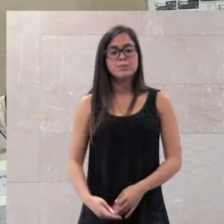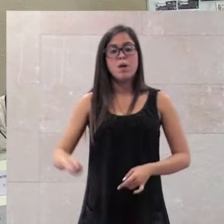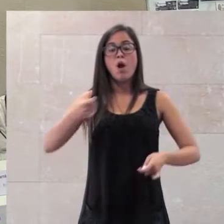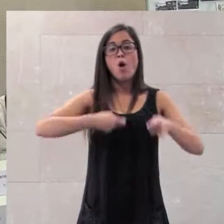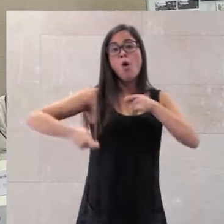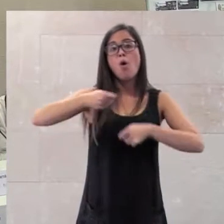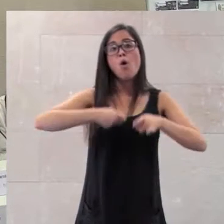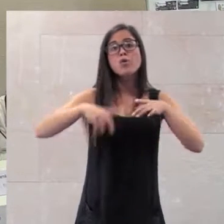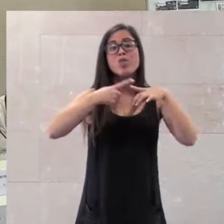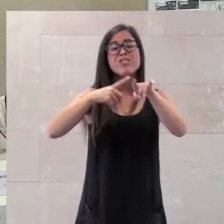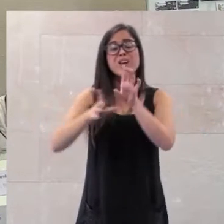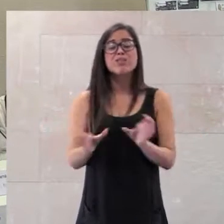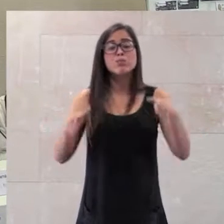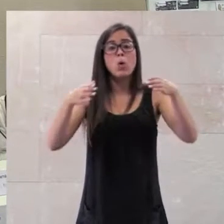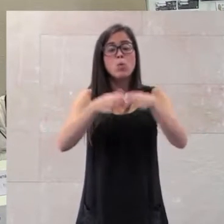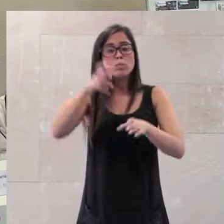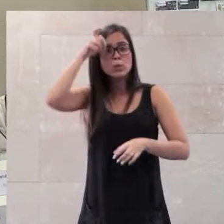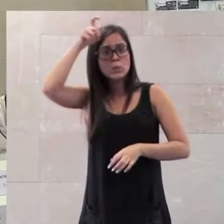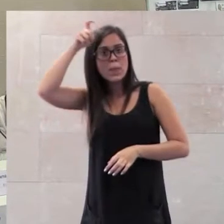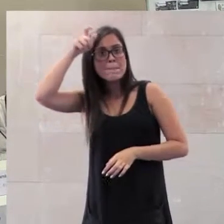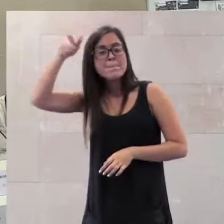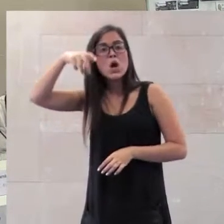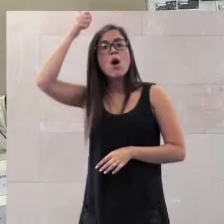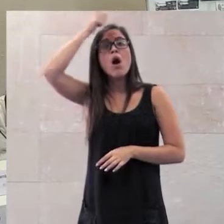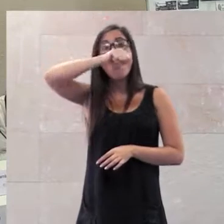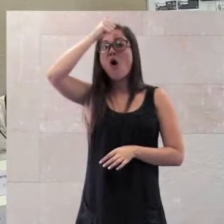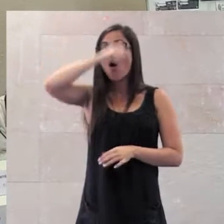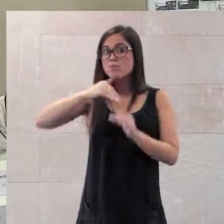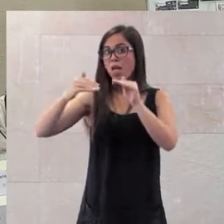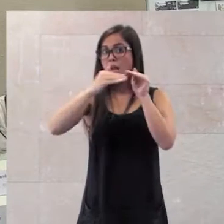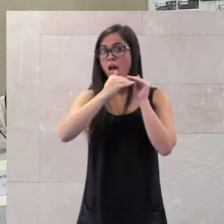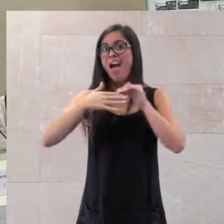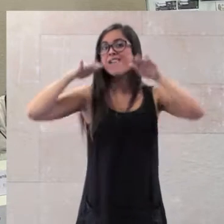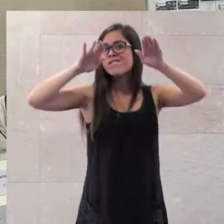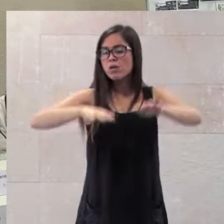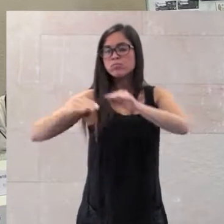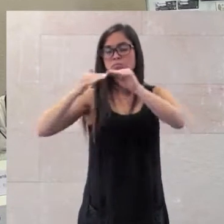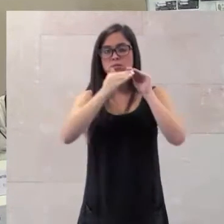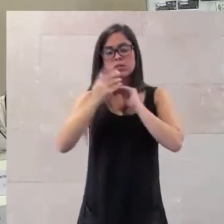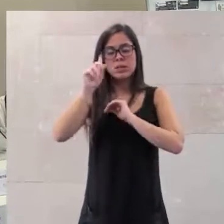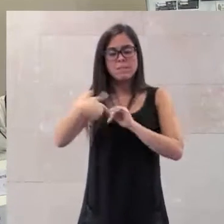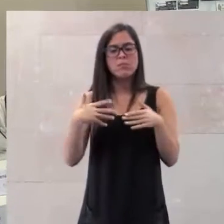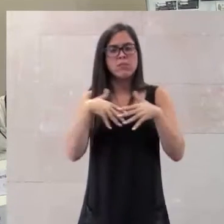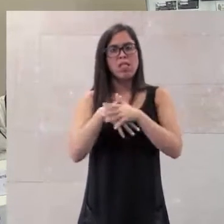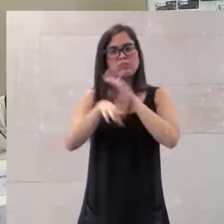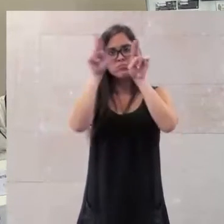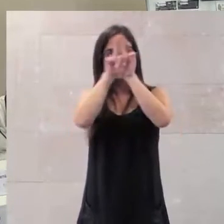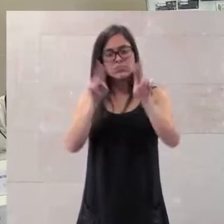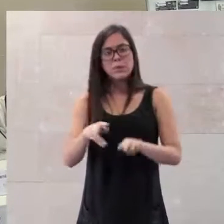coordinaciones con distintos colectivos del pueblo, con Hombres por la Igualdad, donde los hay, e incluso redes internacionales, como está